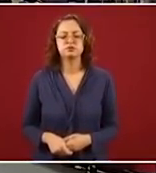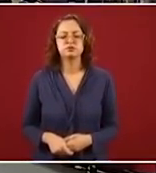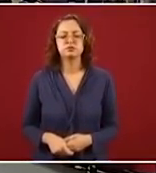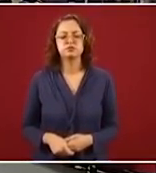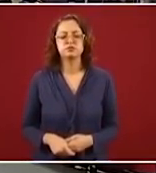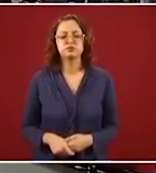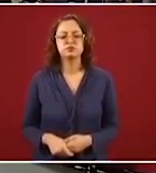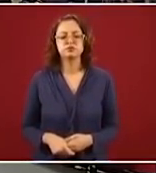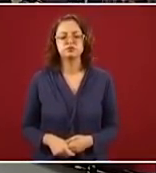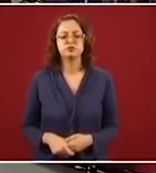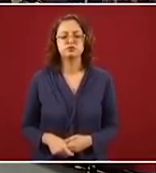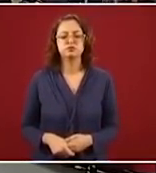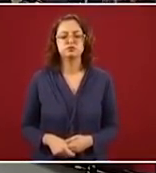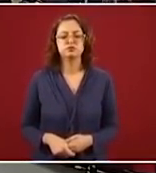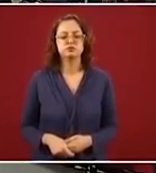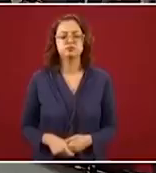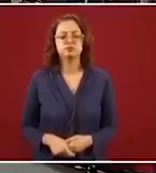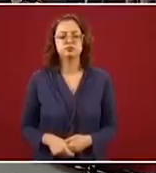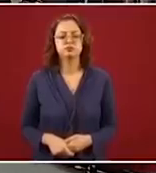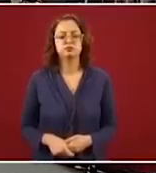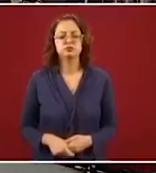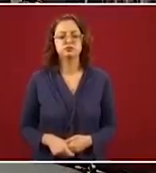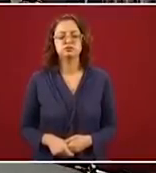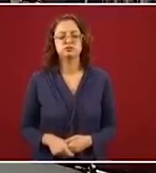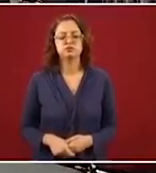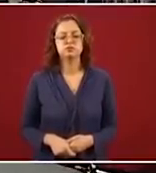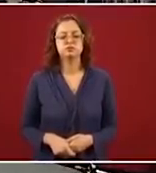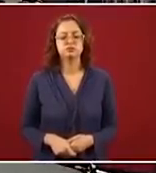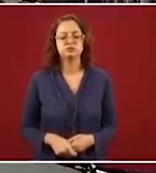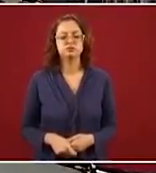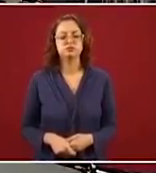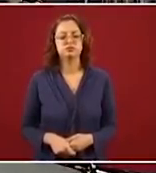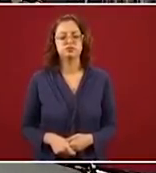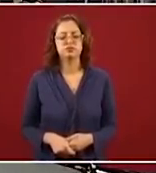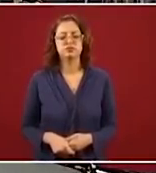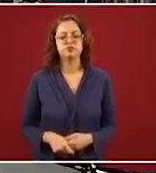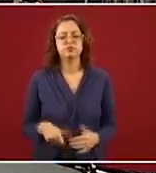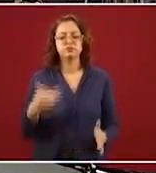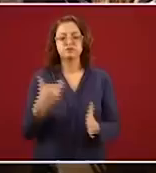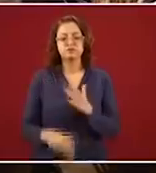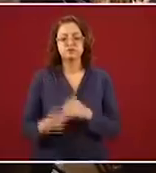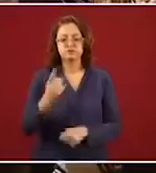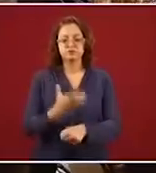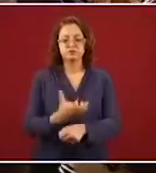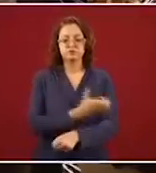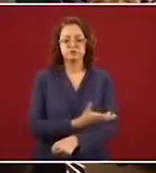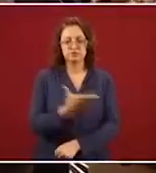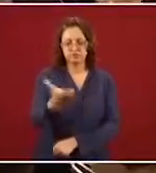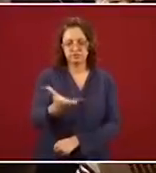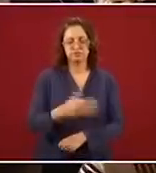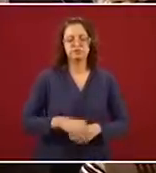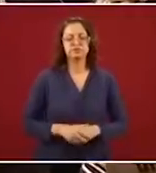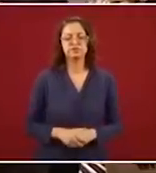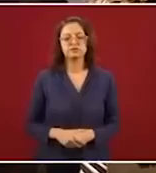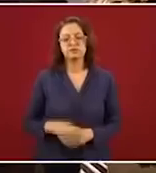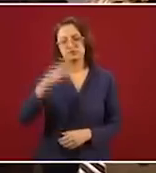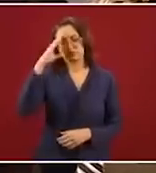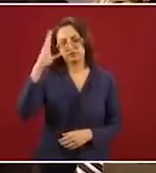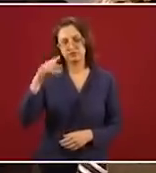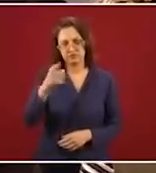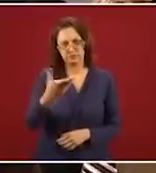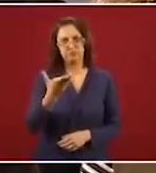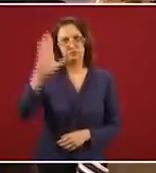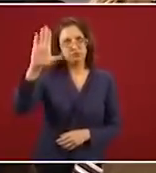Bueno, a ver, pero vamos a poner, ¿a dónde íbamos? Nos falta un compañero. A ver, el señor, ya tiene tiempo,